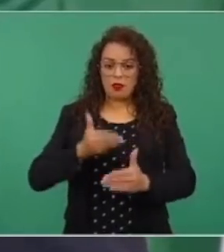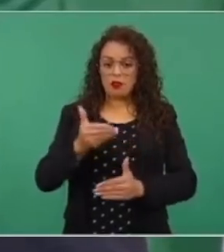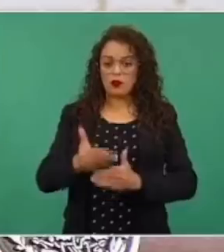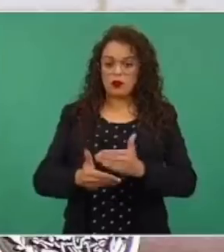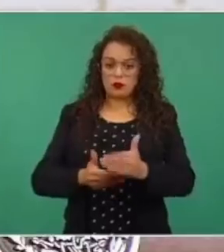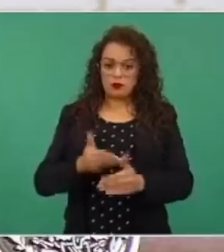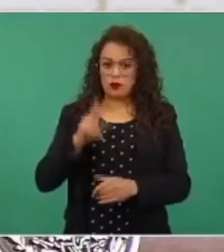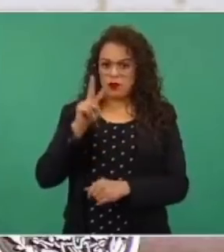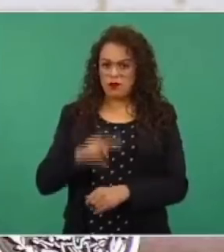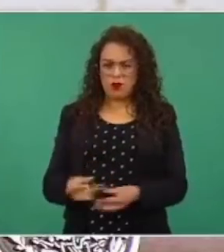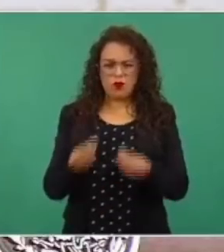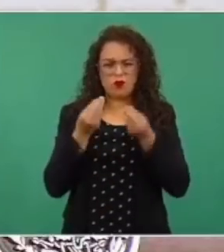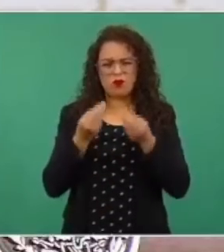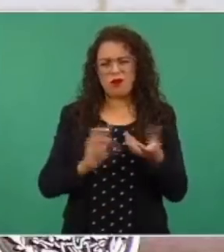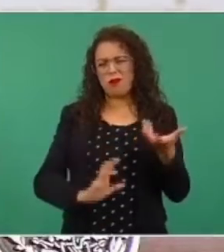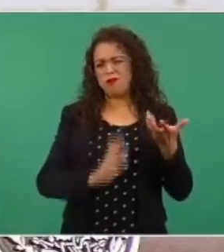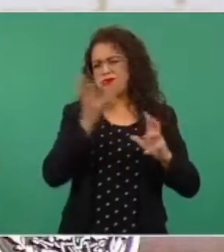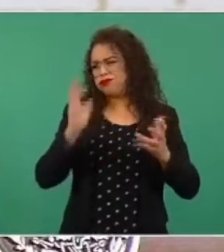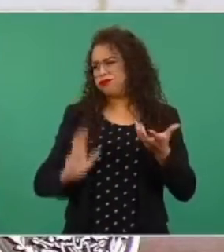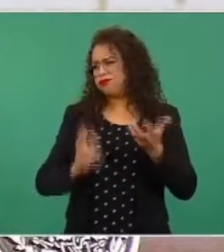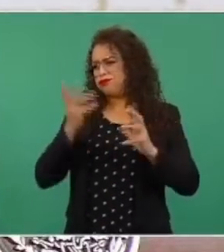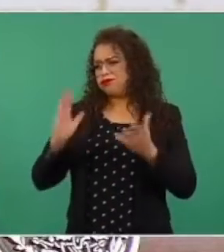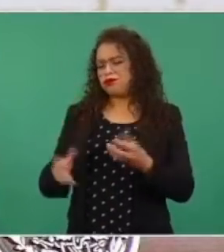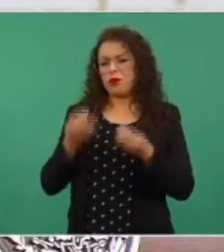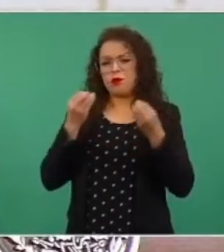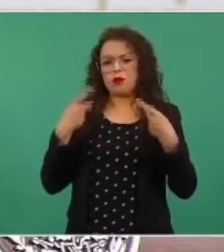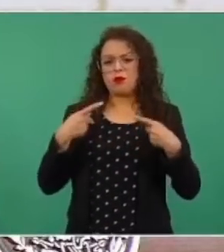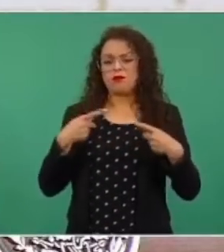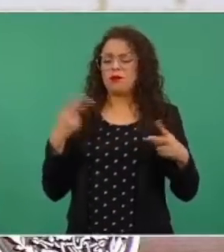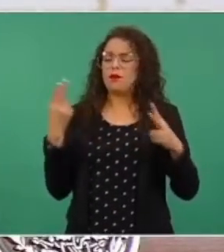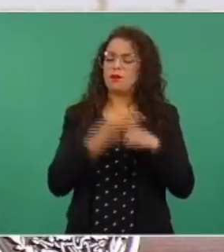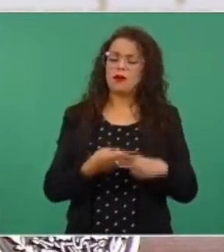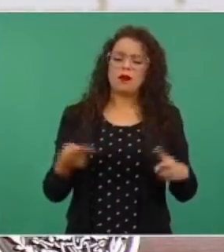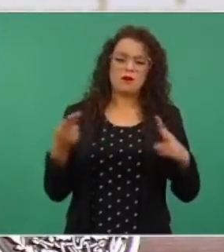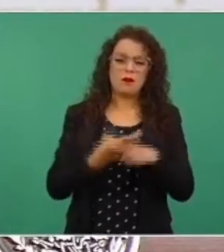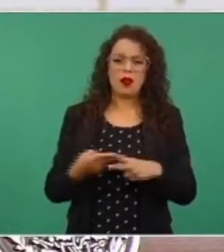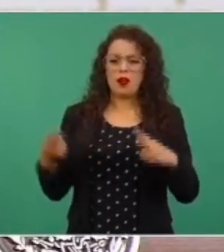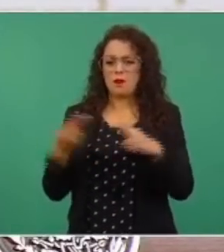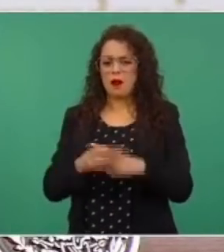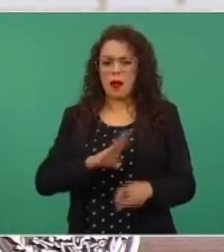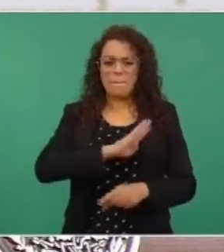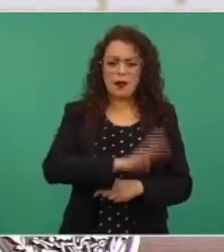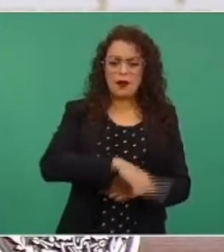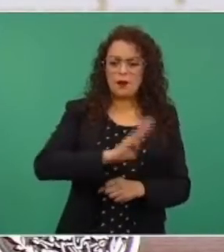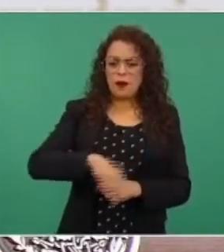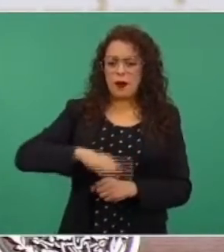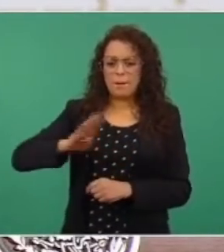había muchísima violencia, muchos homicidios, sobre todo en